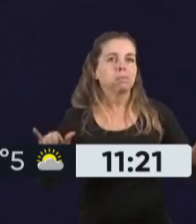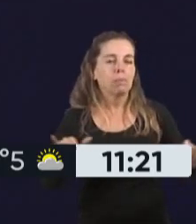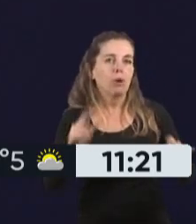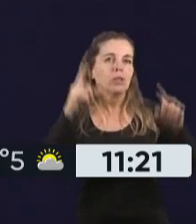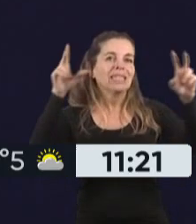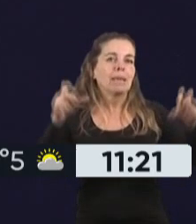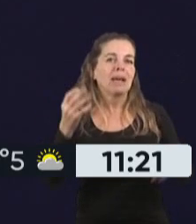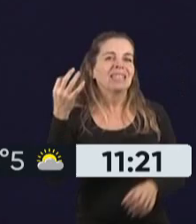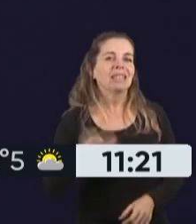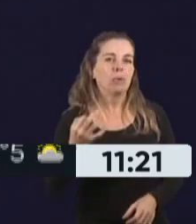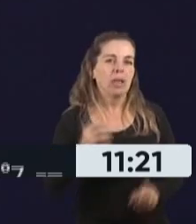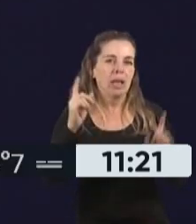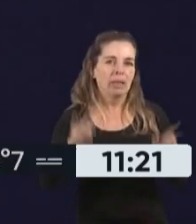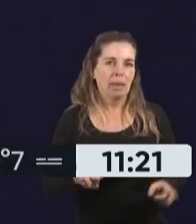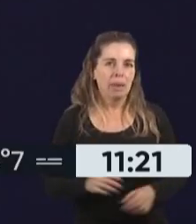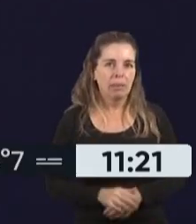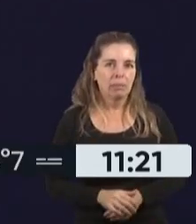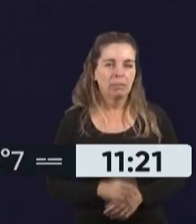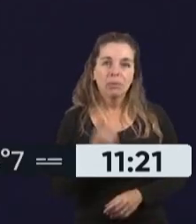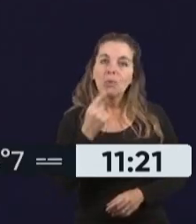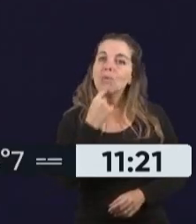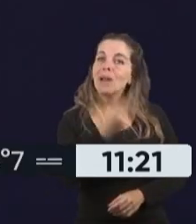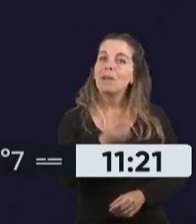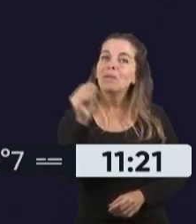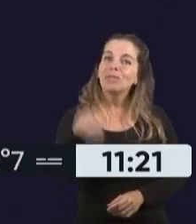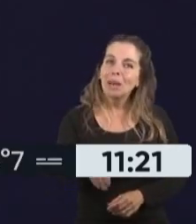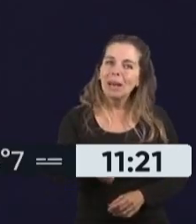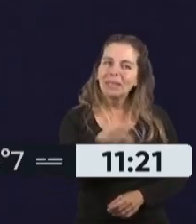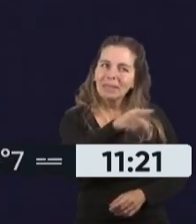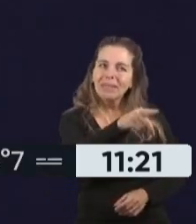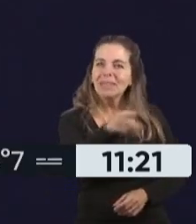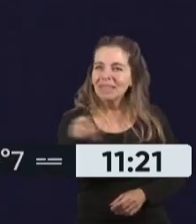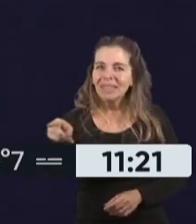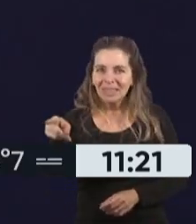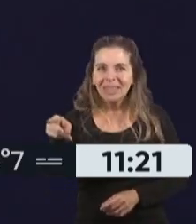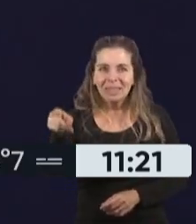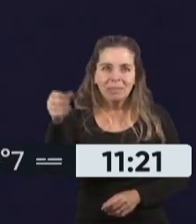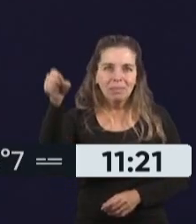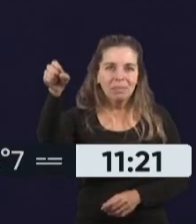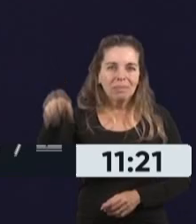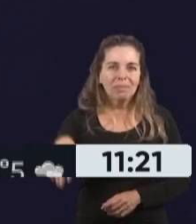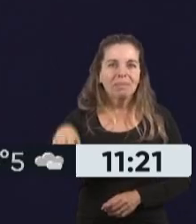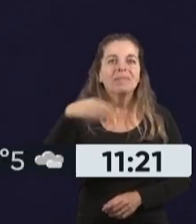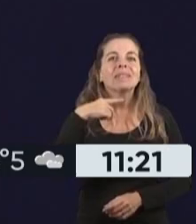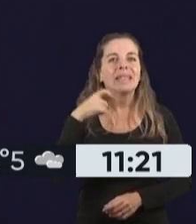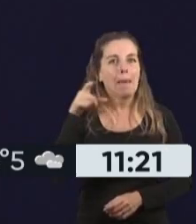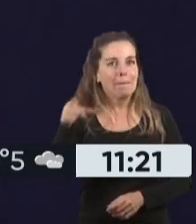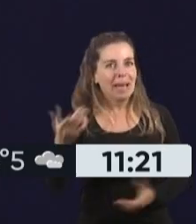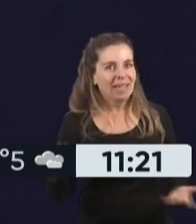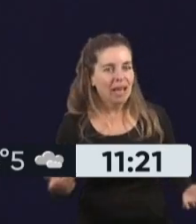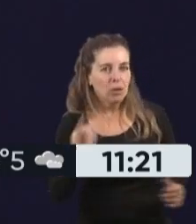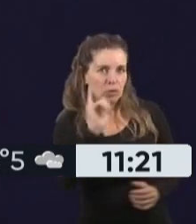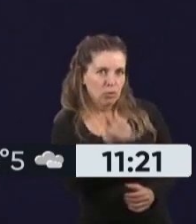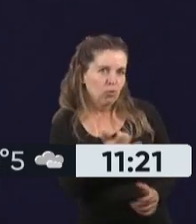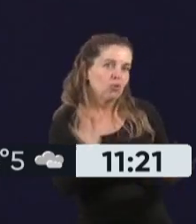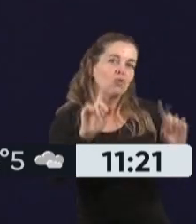también. ¿Hay una más? Bueno, dale una más, que creo, ya que viniste desde España, ¿no? Bueno, llevo aquí viviendo